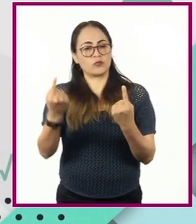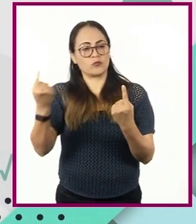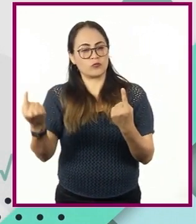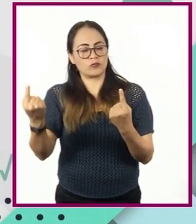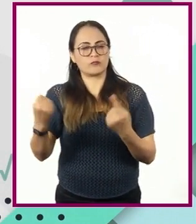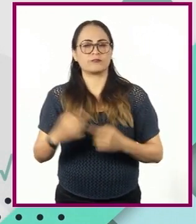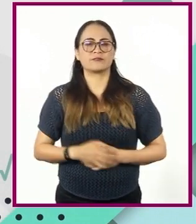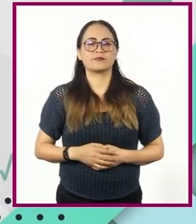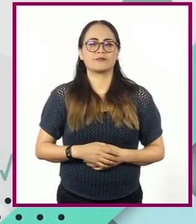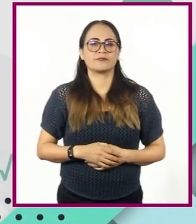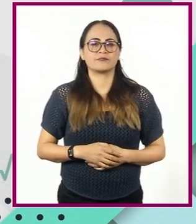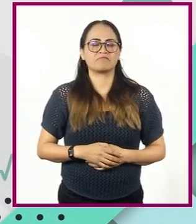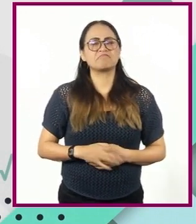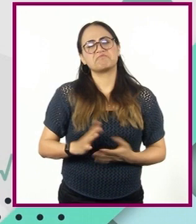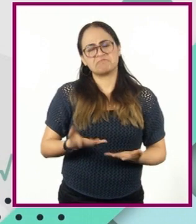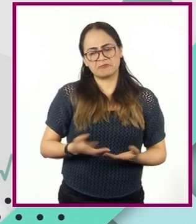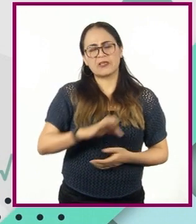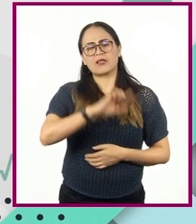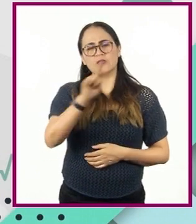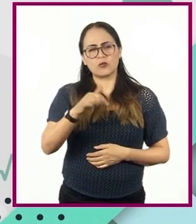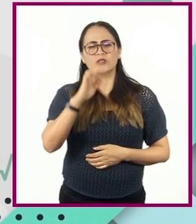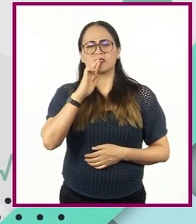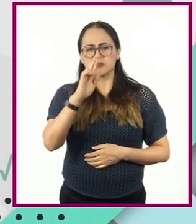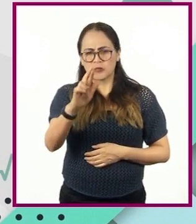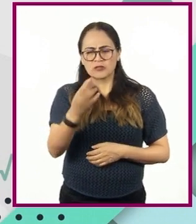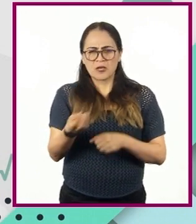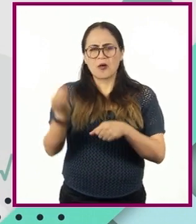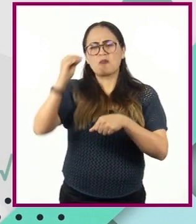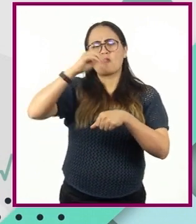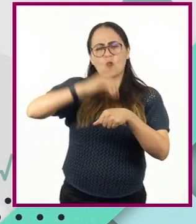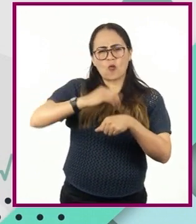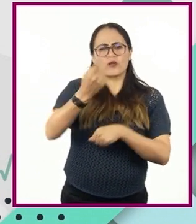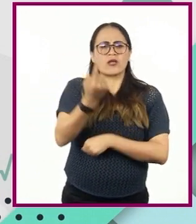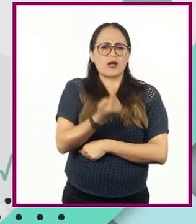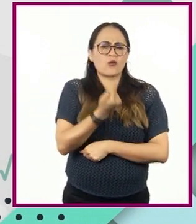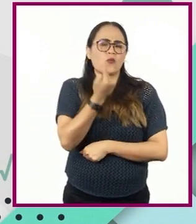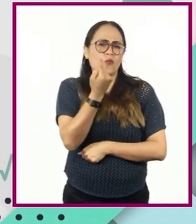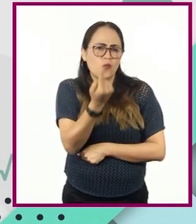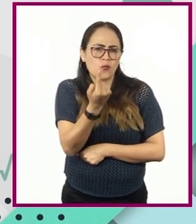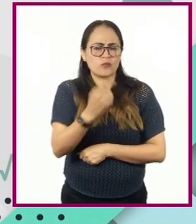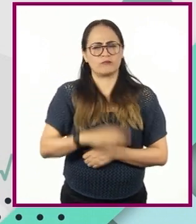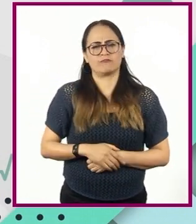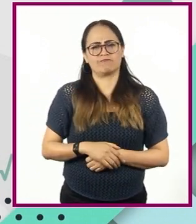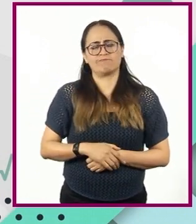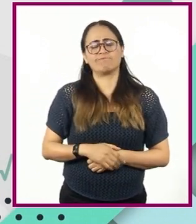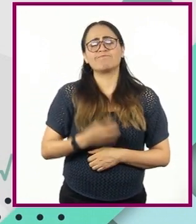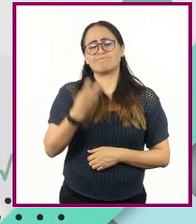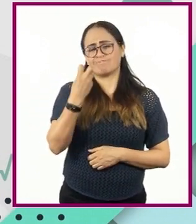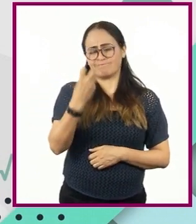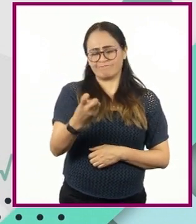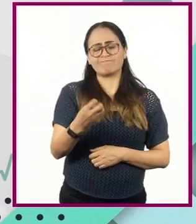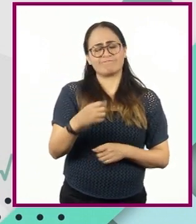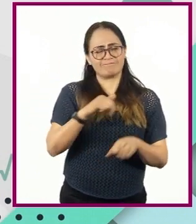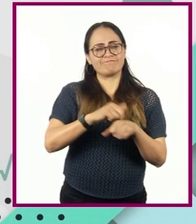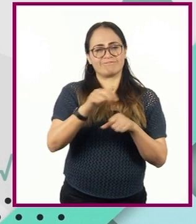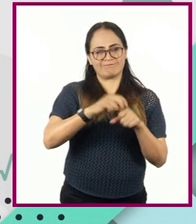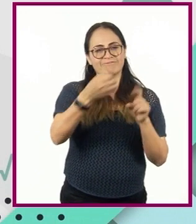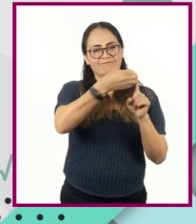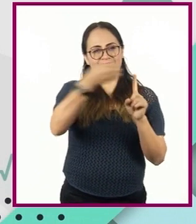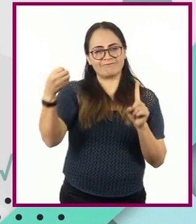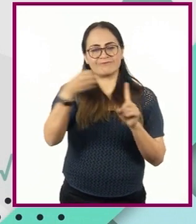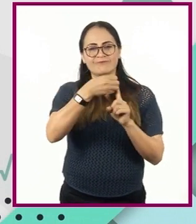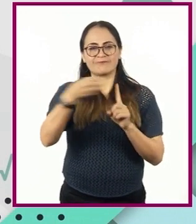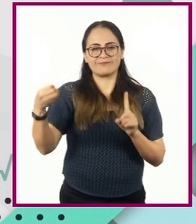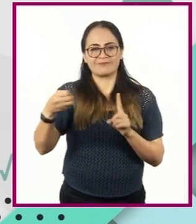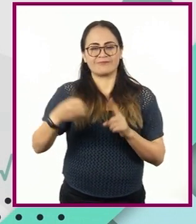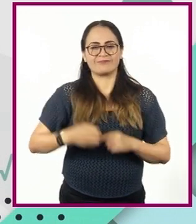al resultado se le puede sumar 1. Este es uno de los efectos de las operaciones y los números. ¿Y lo